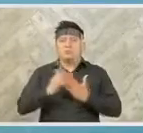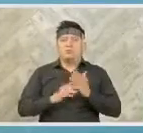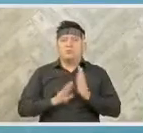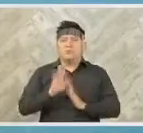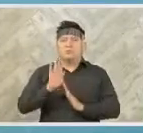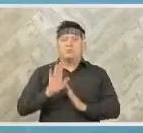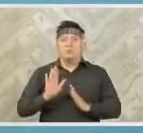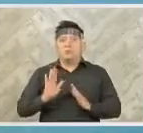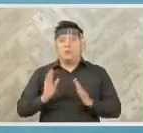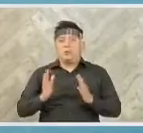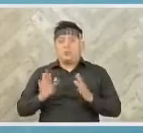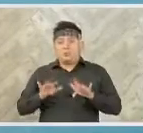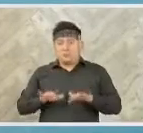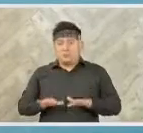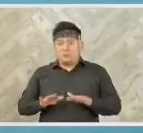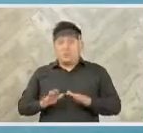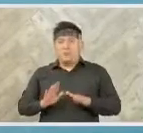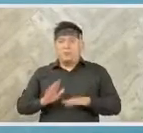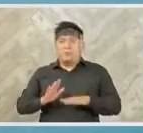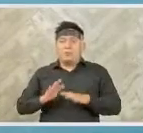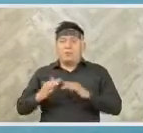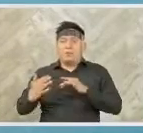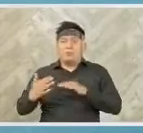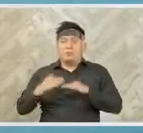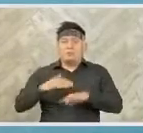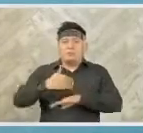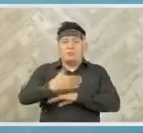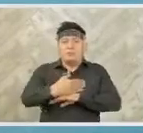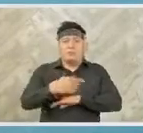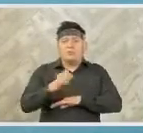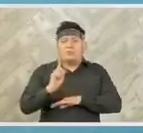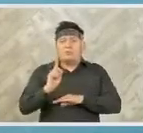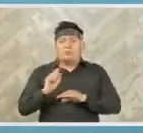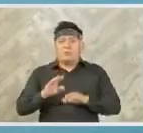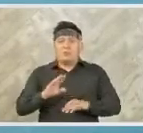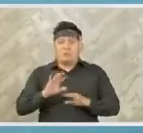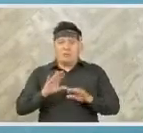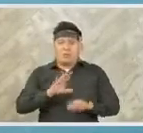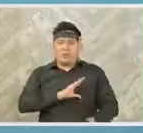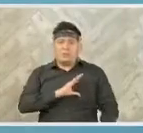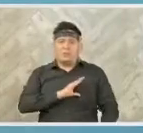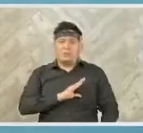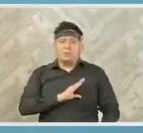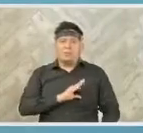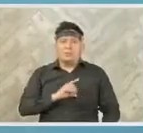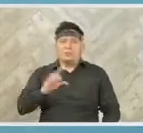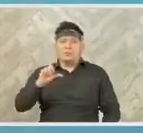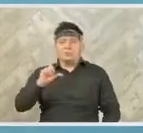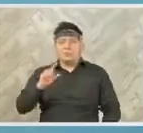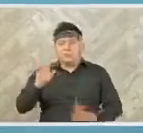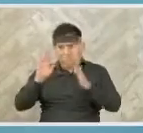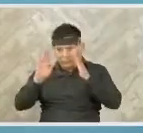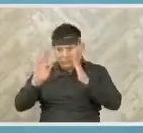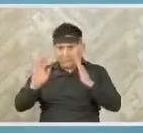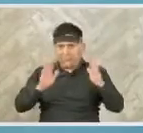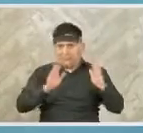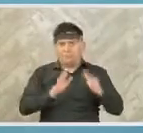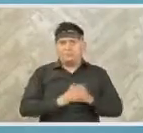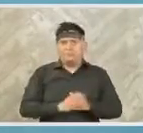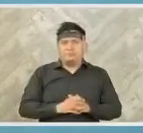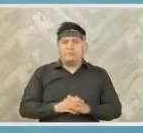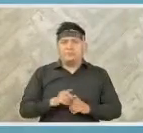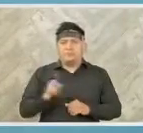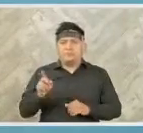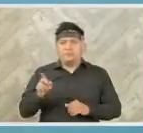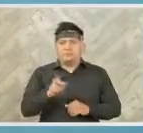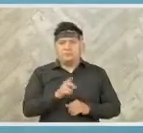Secretaría de Postconflicto, por supuesto, es la alcaldía municipal la que le ha dado voz y voto a las víctimas. Las víctimas, por supuesto,